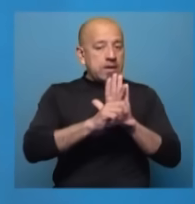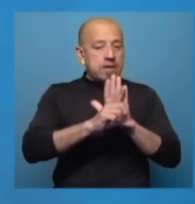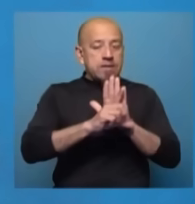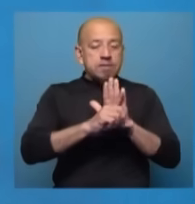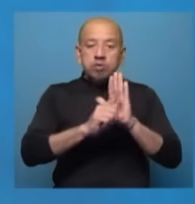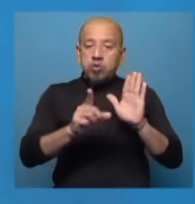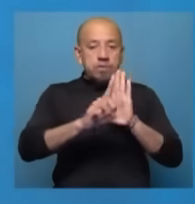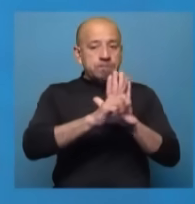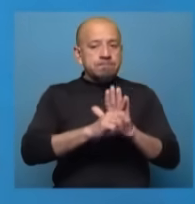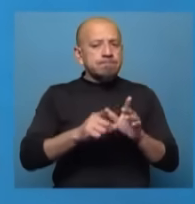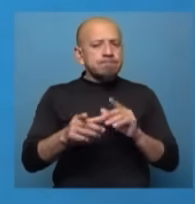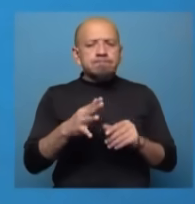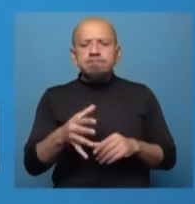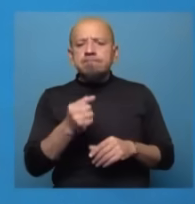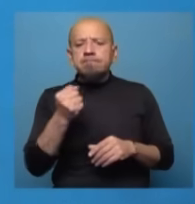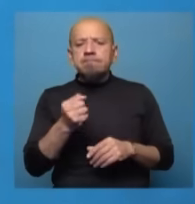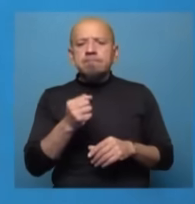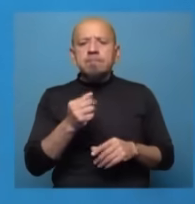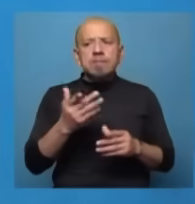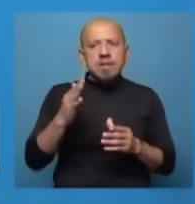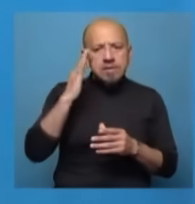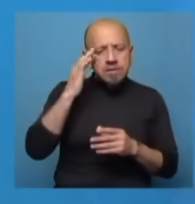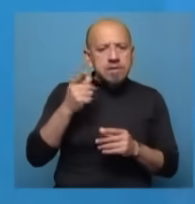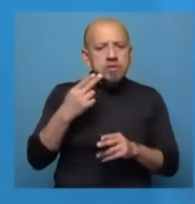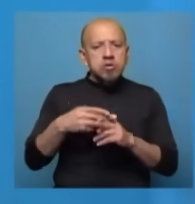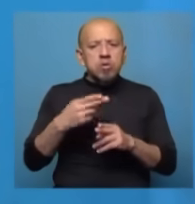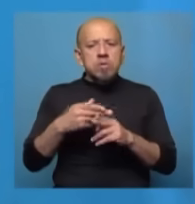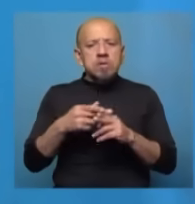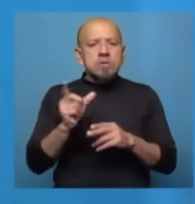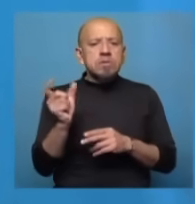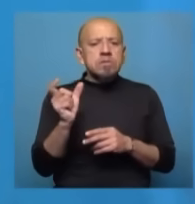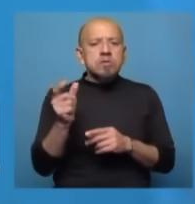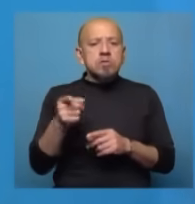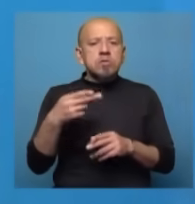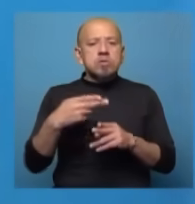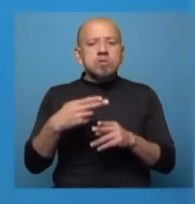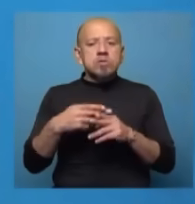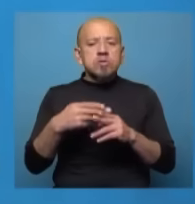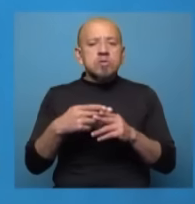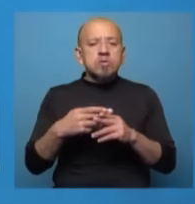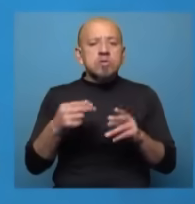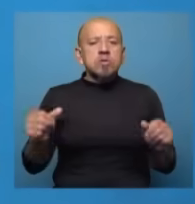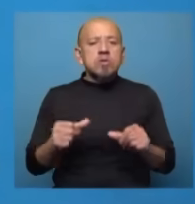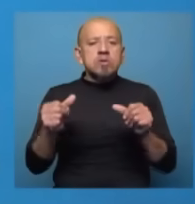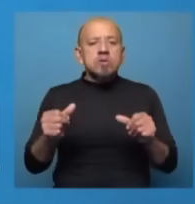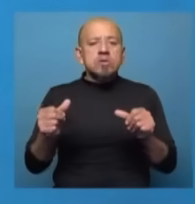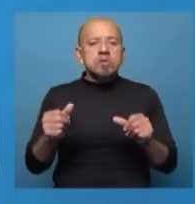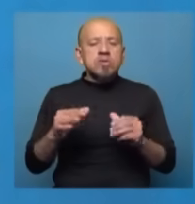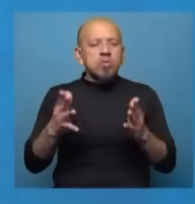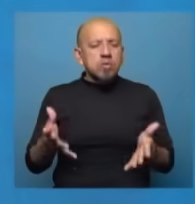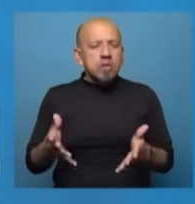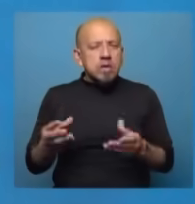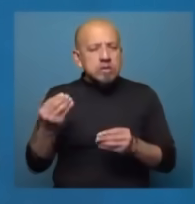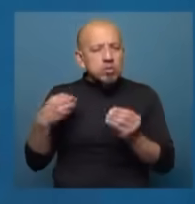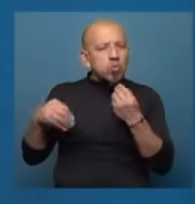para tratar de detectar identidades y todavía con esos nombres armar un motivo